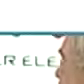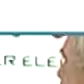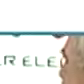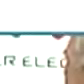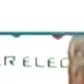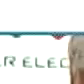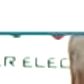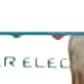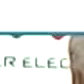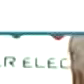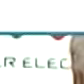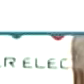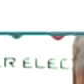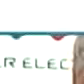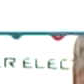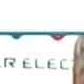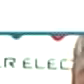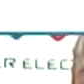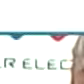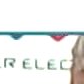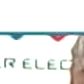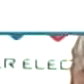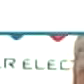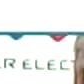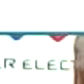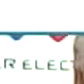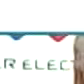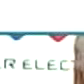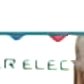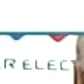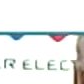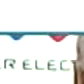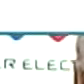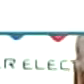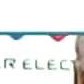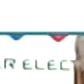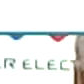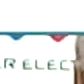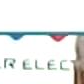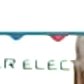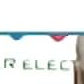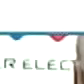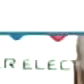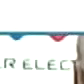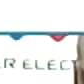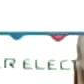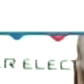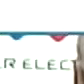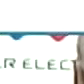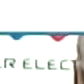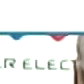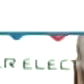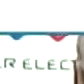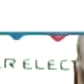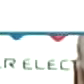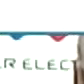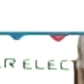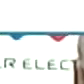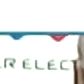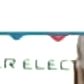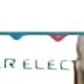Consejo Nacional Electoral por unanimidad ha decidido prorrogar hasta por 2 horas